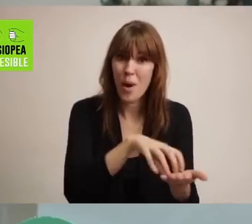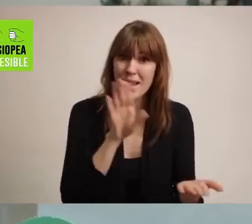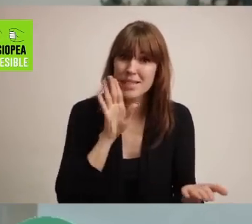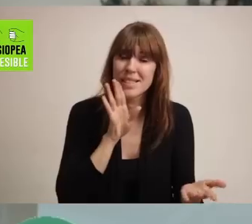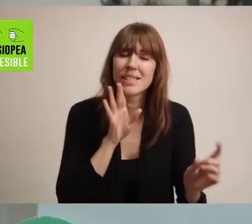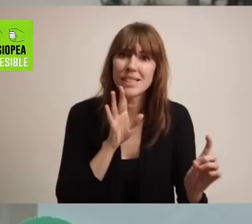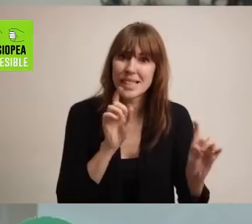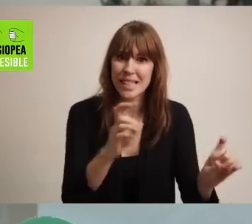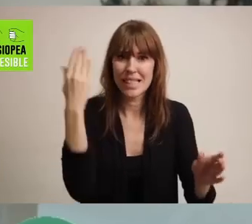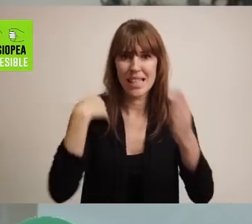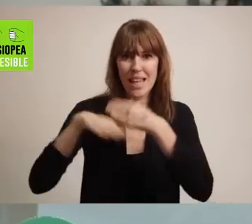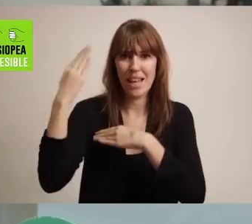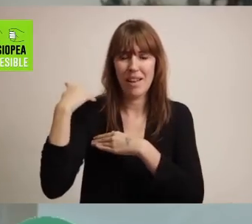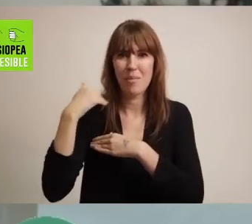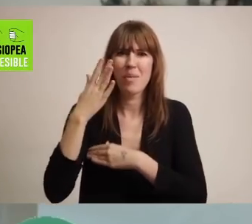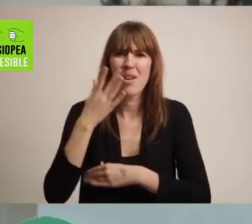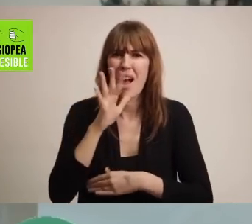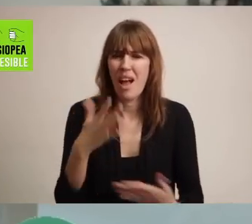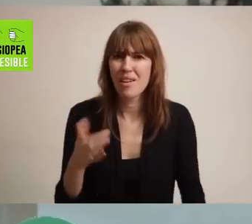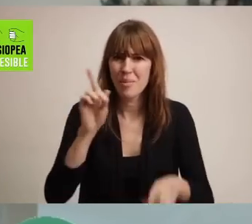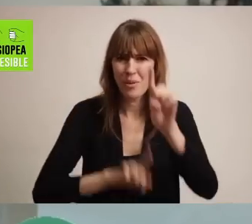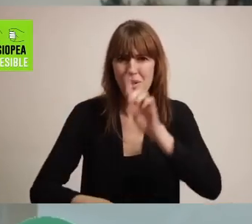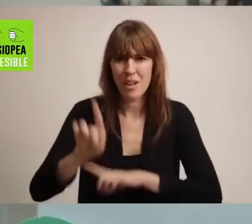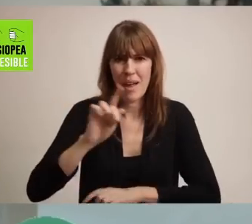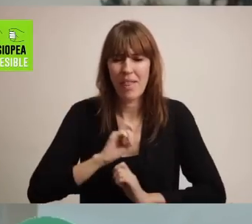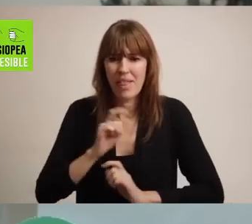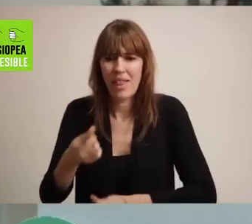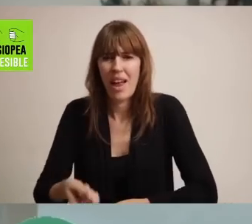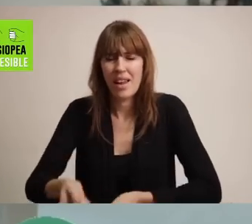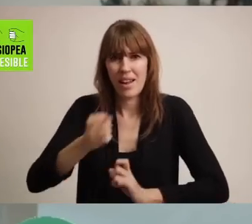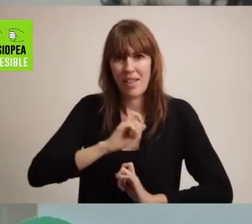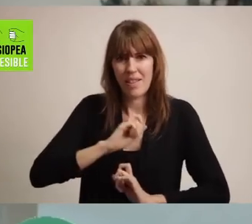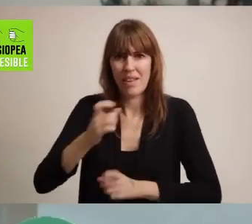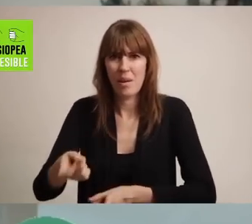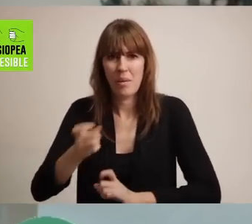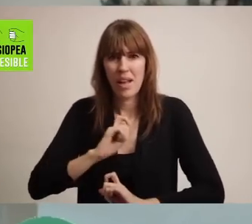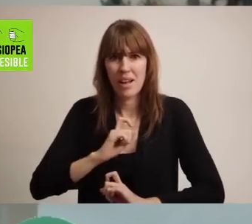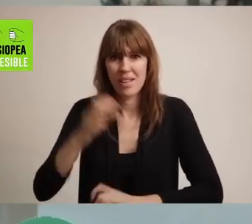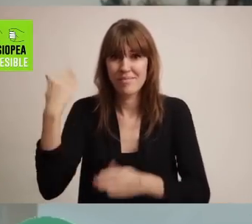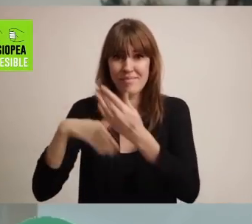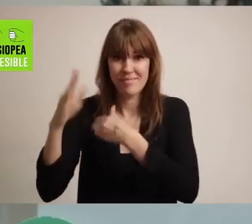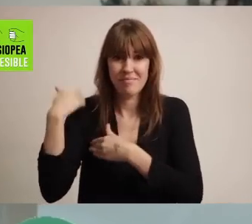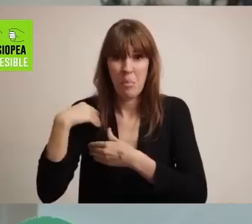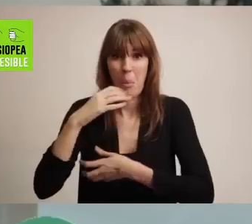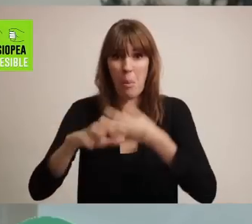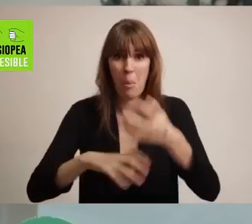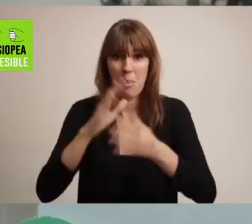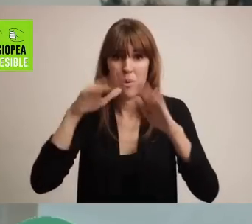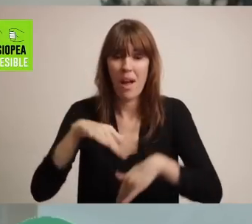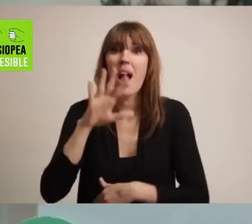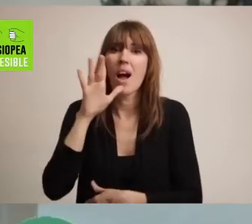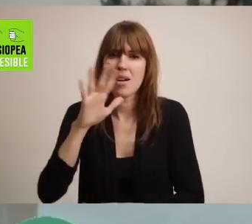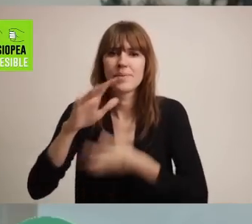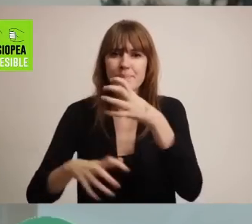problema que hay ahora, con el dar y el recibir. No existía este conflicto. Y ahora sí lo